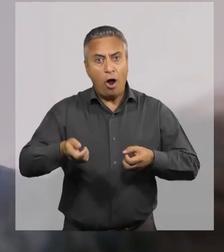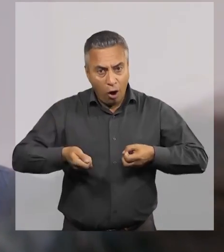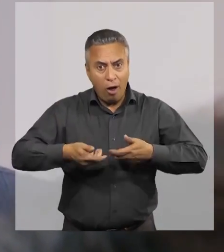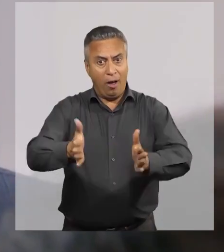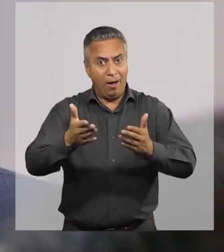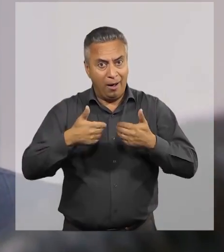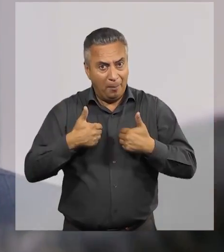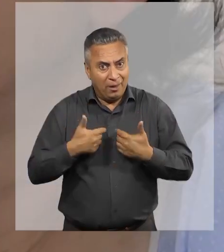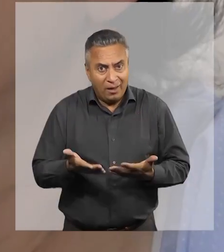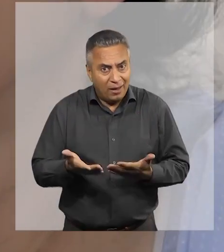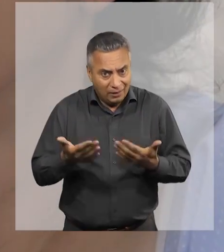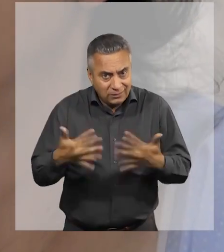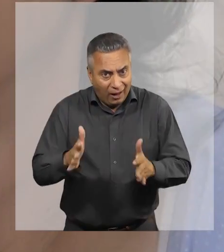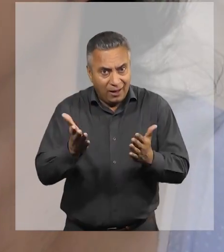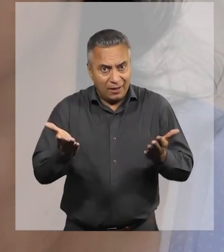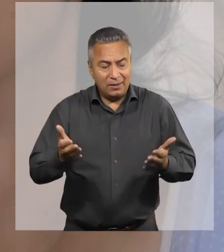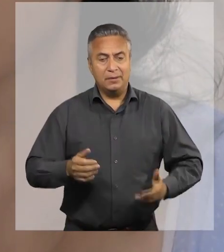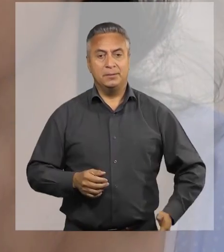Pero lo hizo.